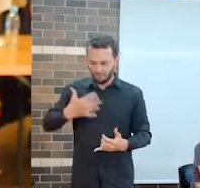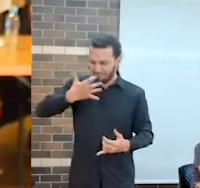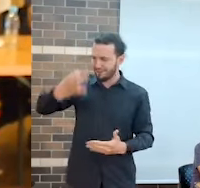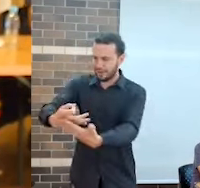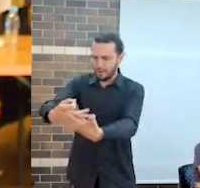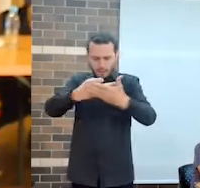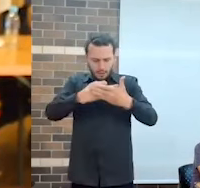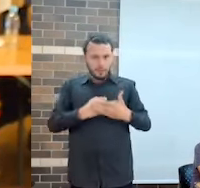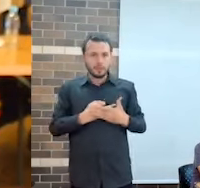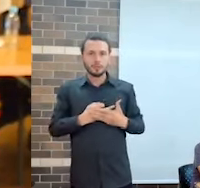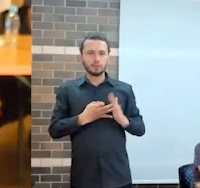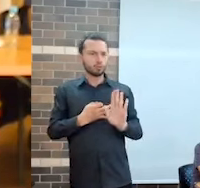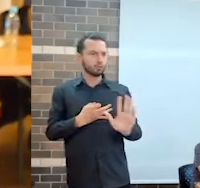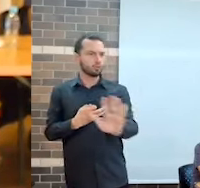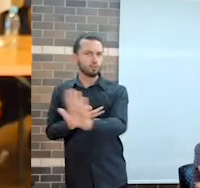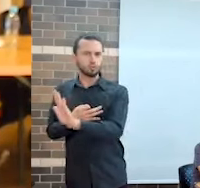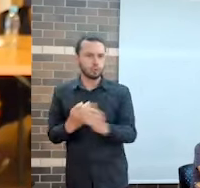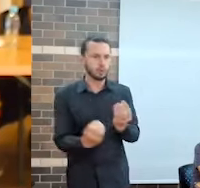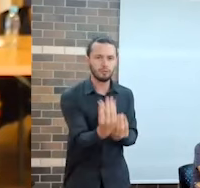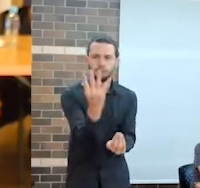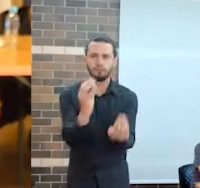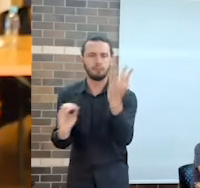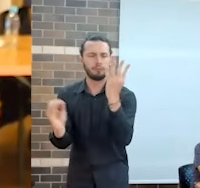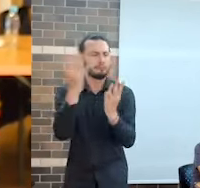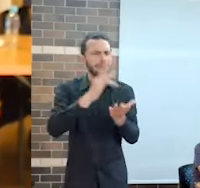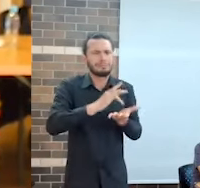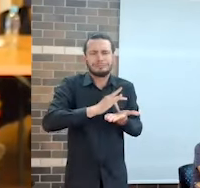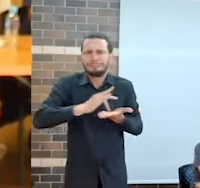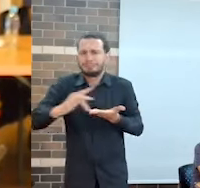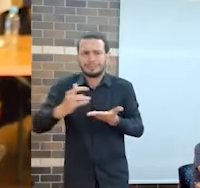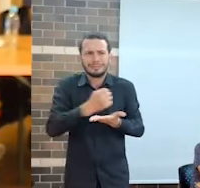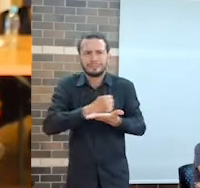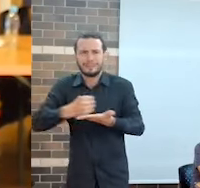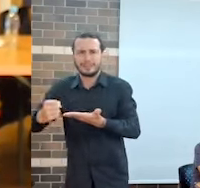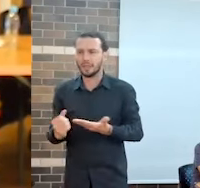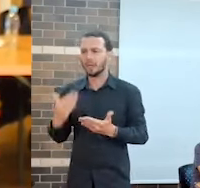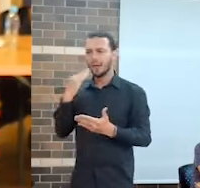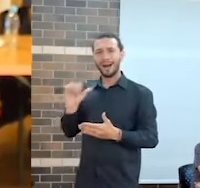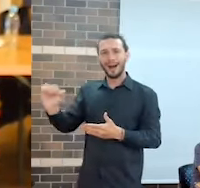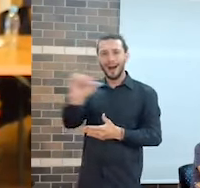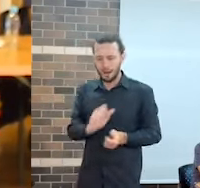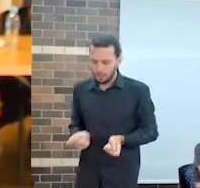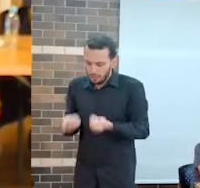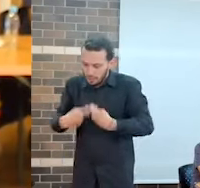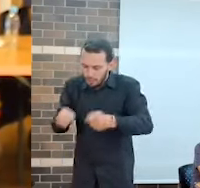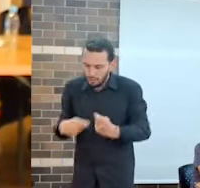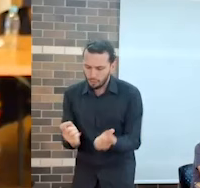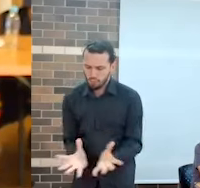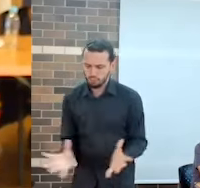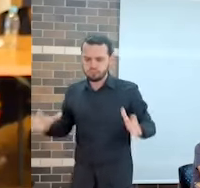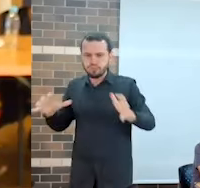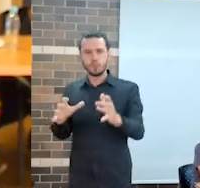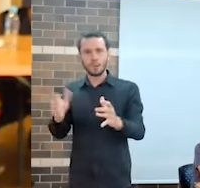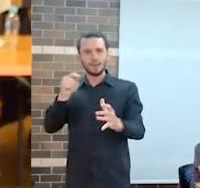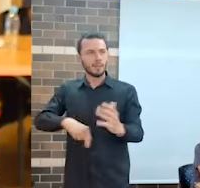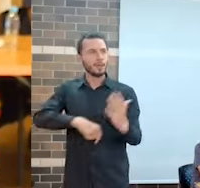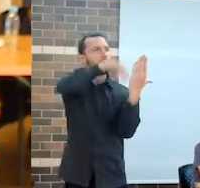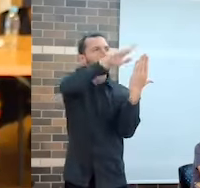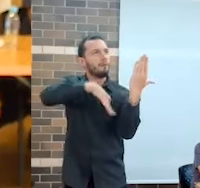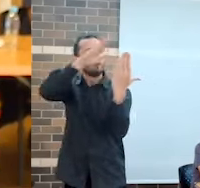plantas sagradas, que las mujeres tejen en sus canastos, que se dibuja en la pintura de la jagua, que